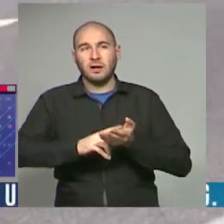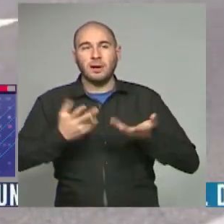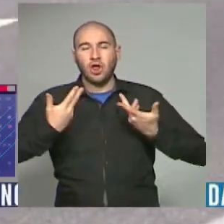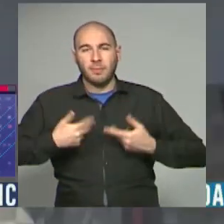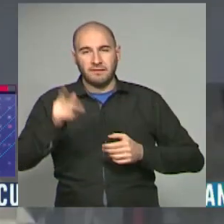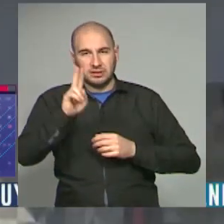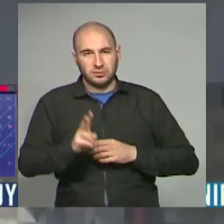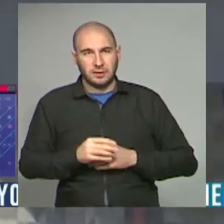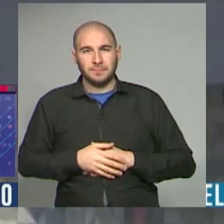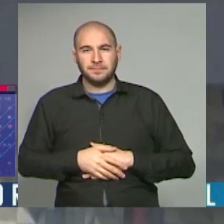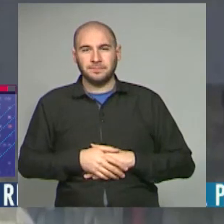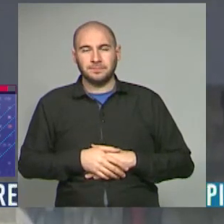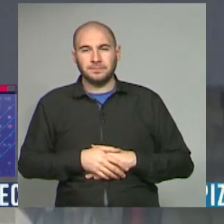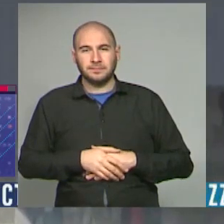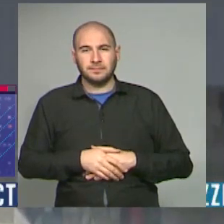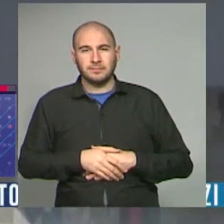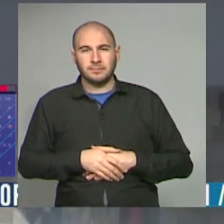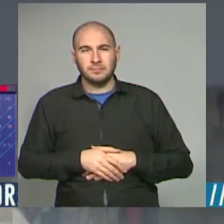normalidad a Venezuela.